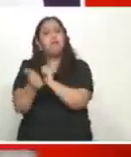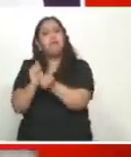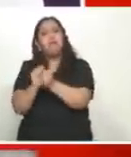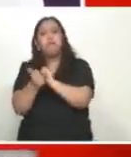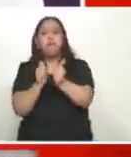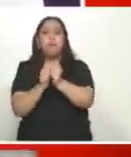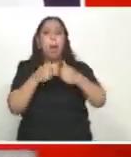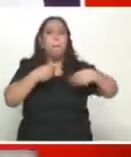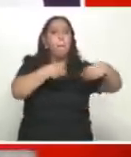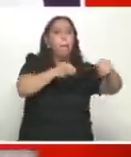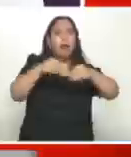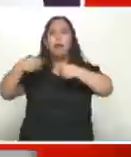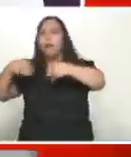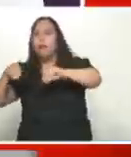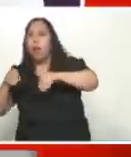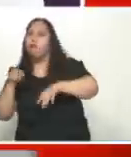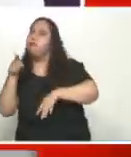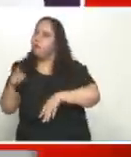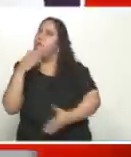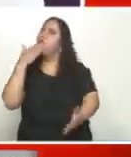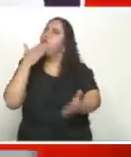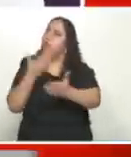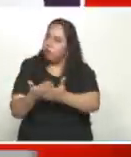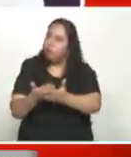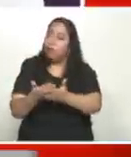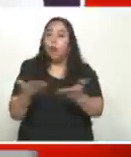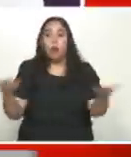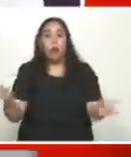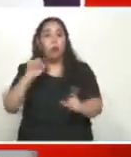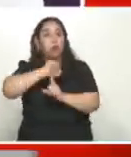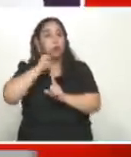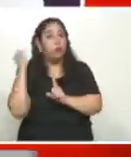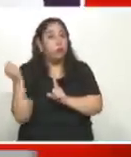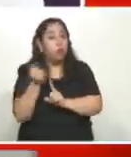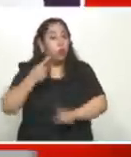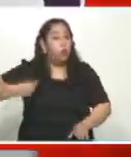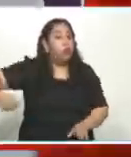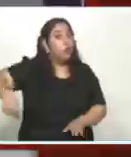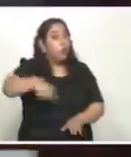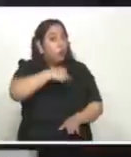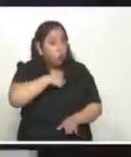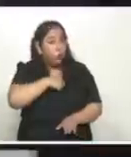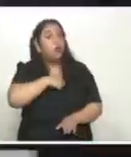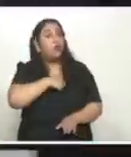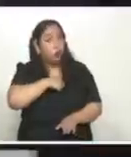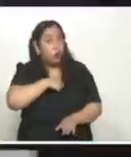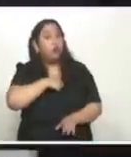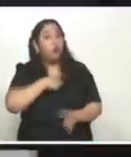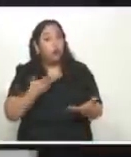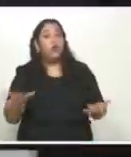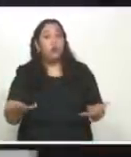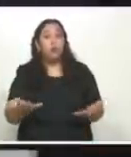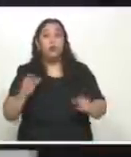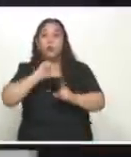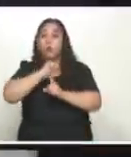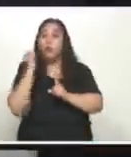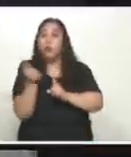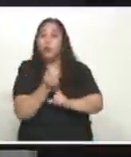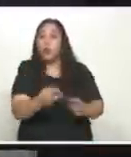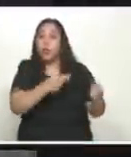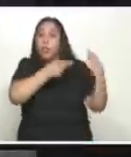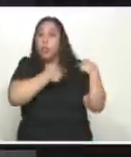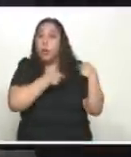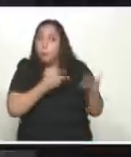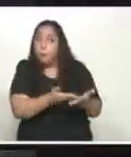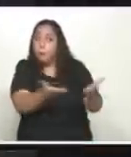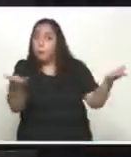un desarrollo con responsabilidad social. Porque esta ley de justicia tributaria